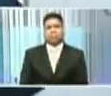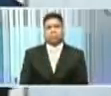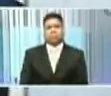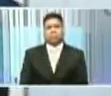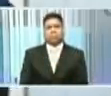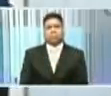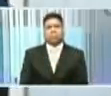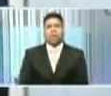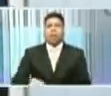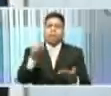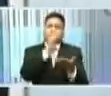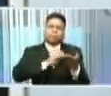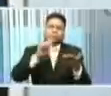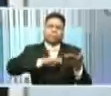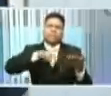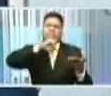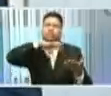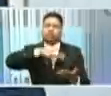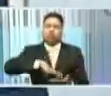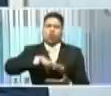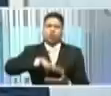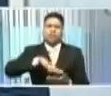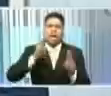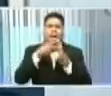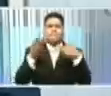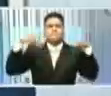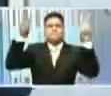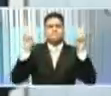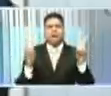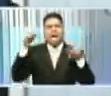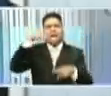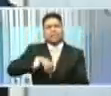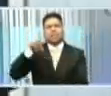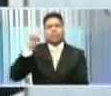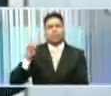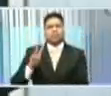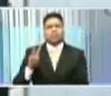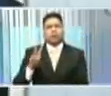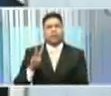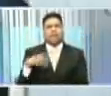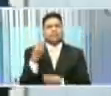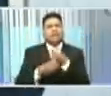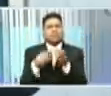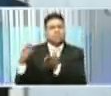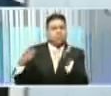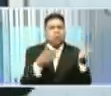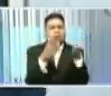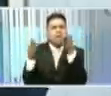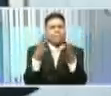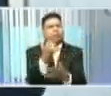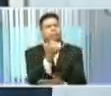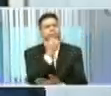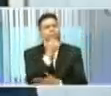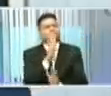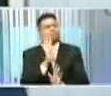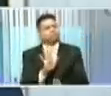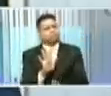para escribir historia de paz en el país. Y estás tomando el camino equivocado, Ramos Aló.